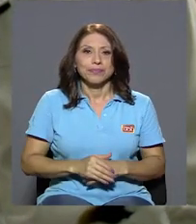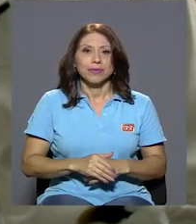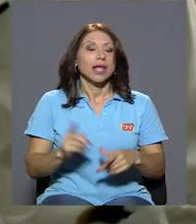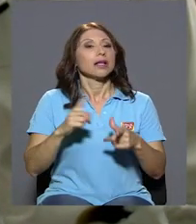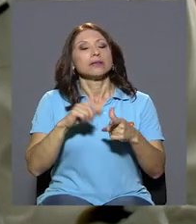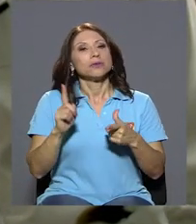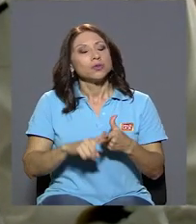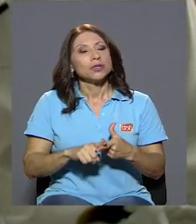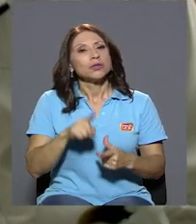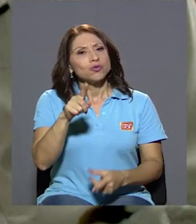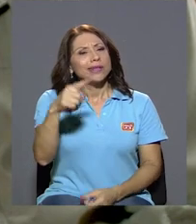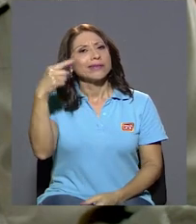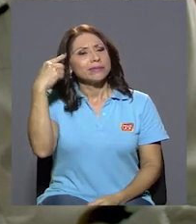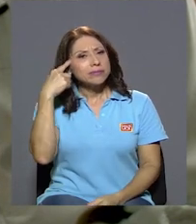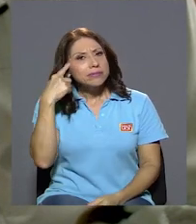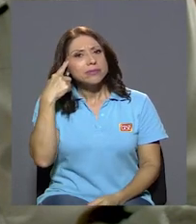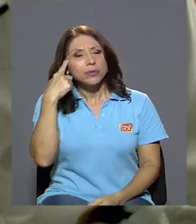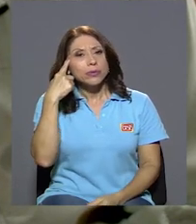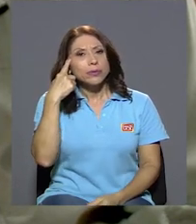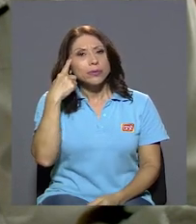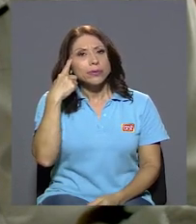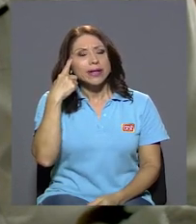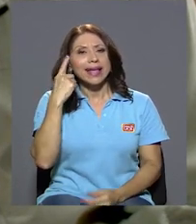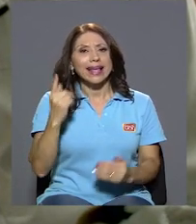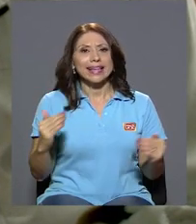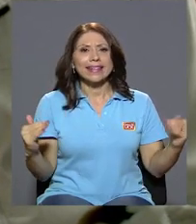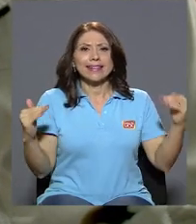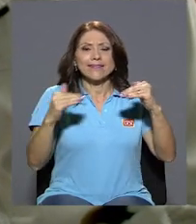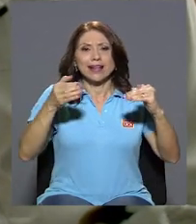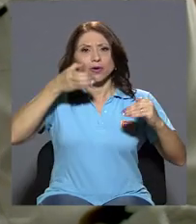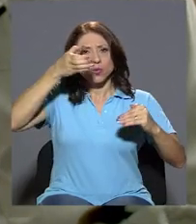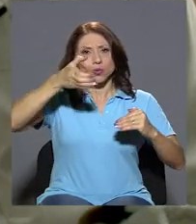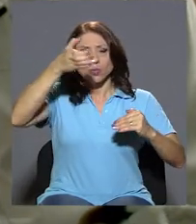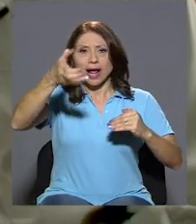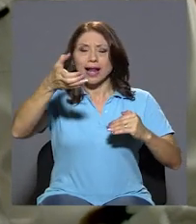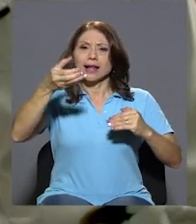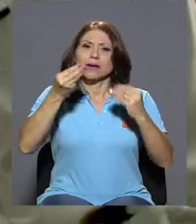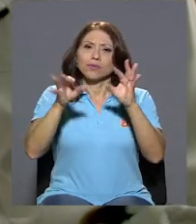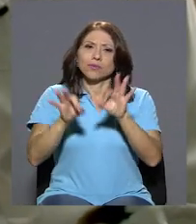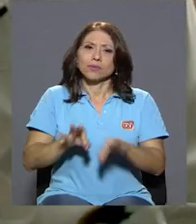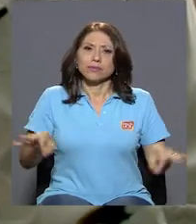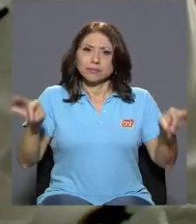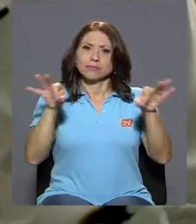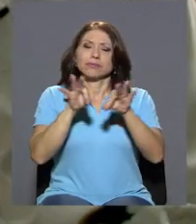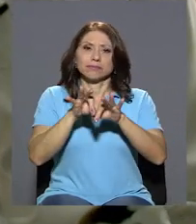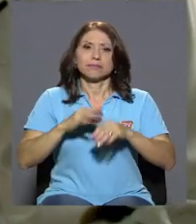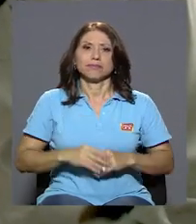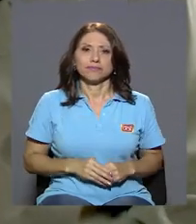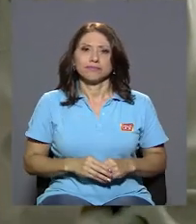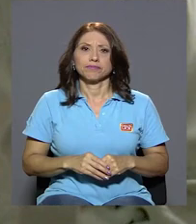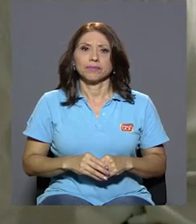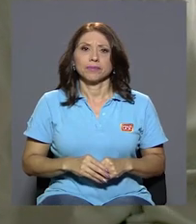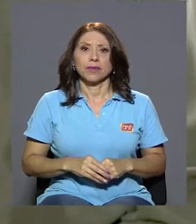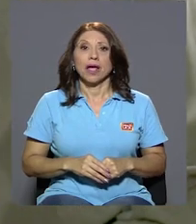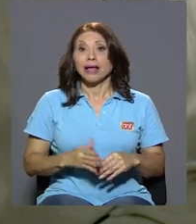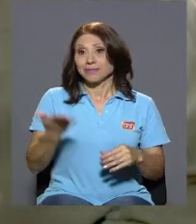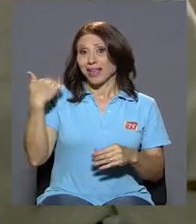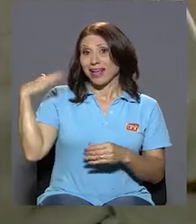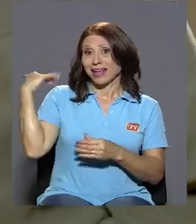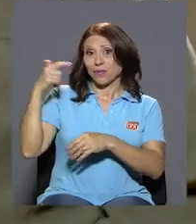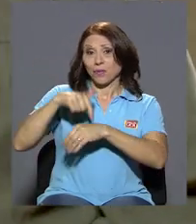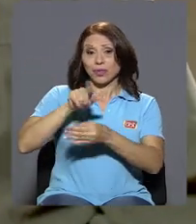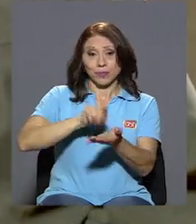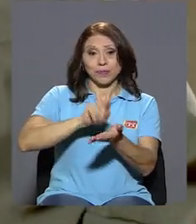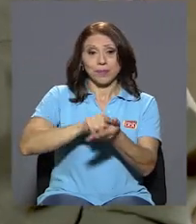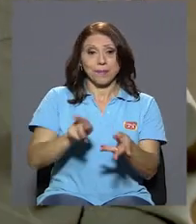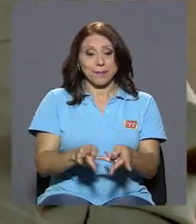usted se puede imaginar entonces que el nivel cultural era muy importante los periódicos